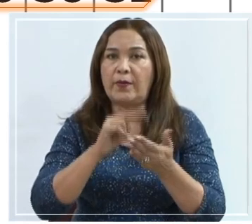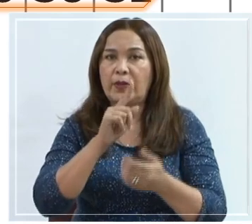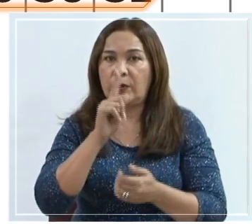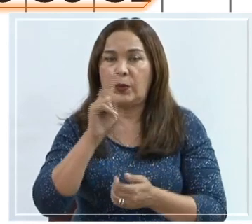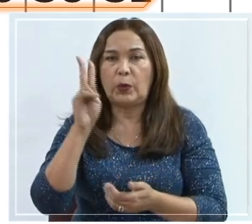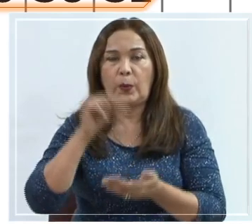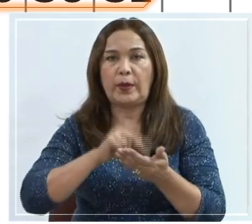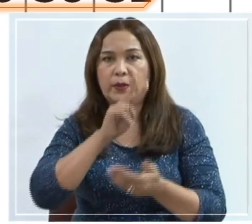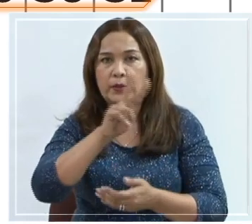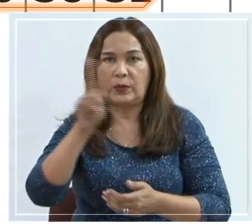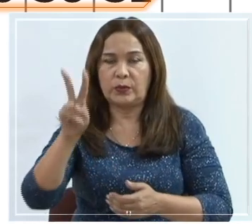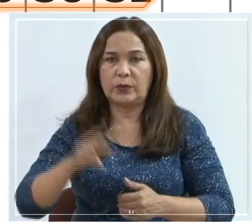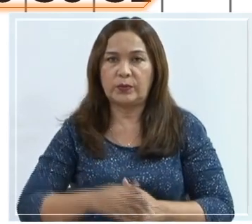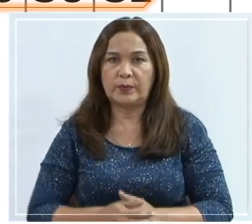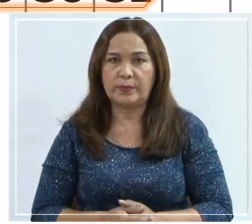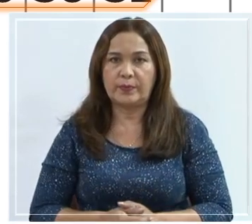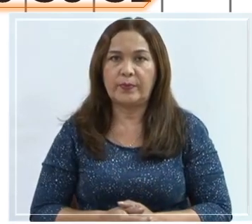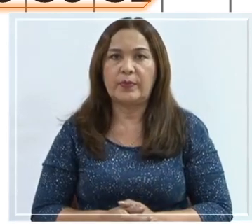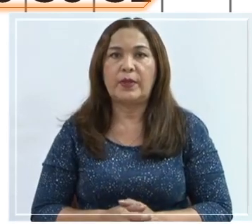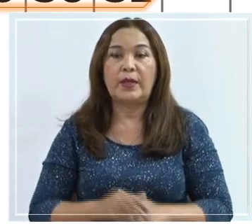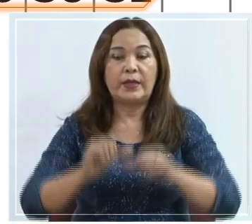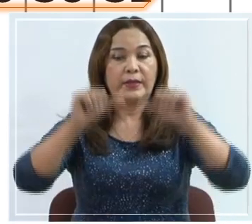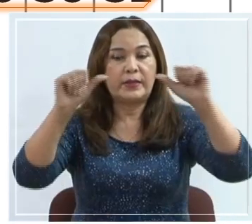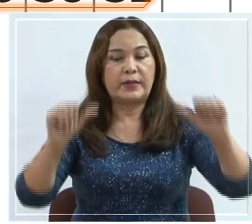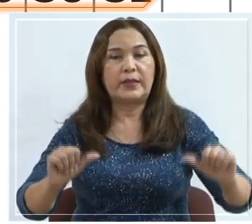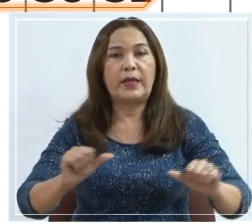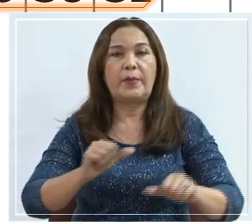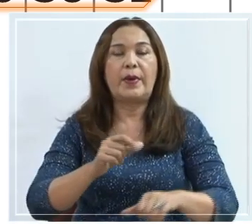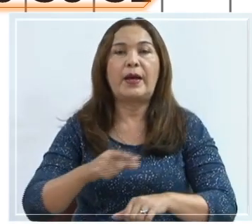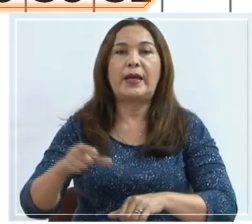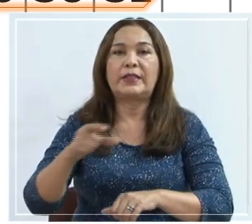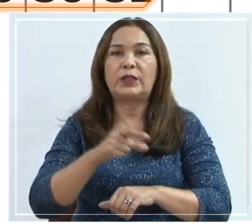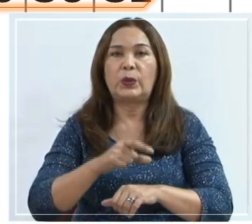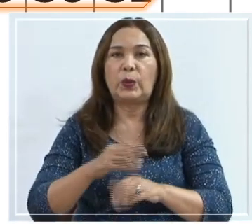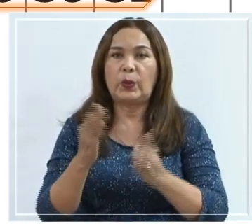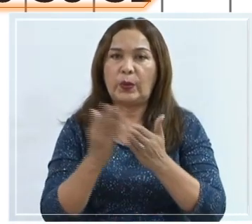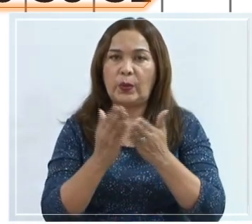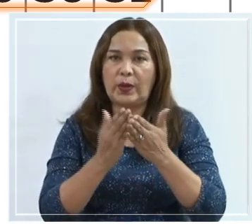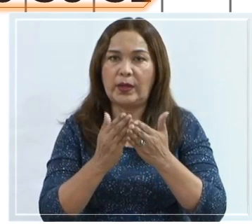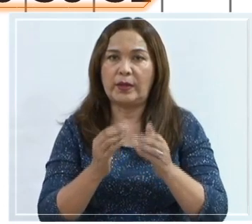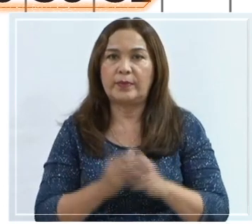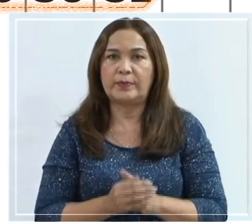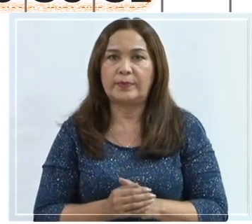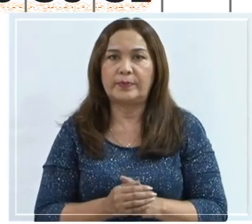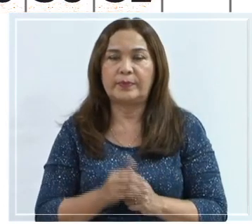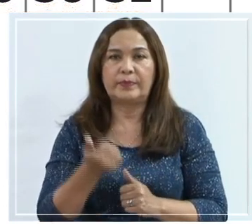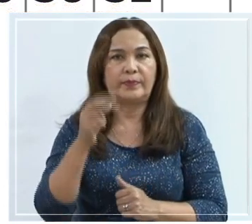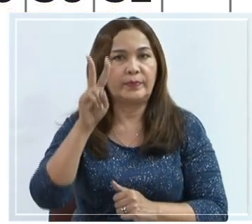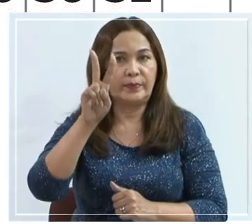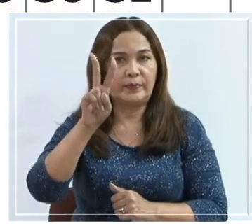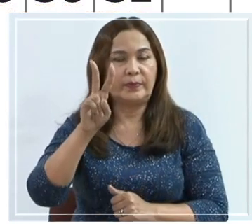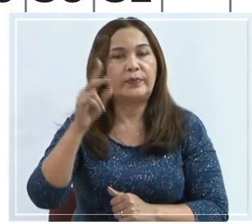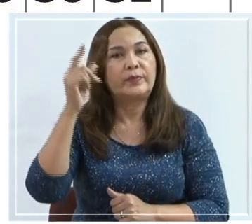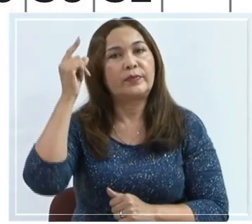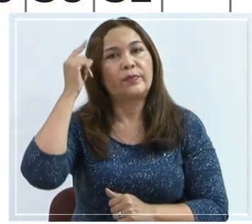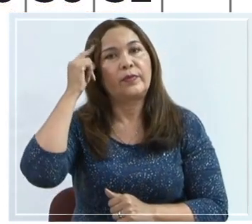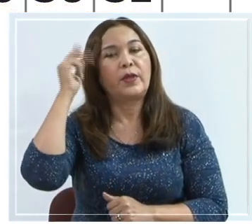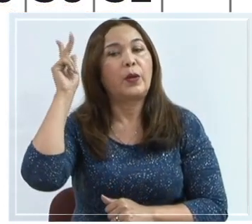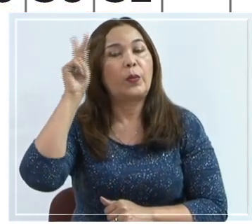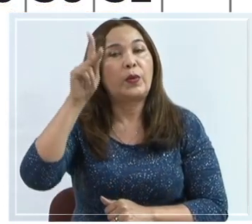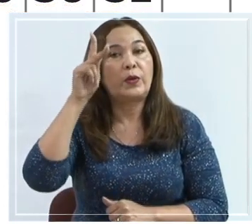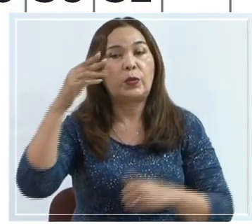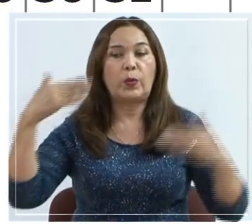2021-2022 en el sistema de gestión escolar día 12 día del